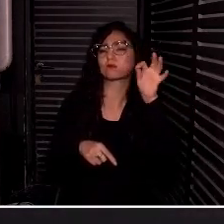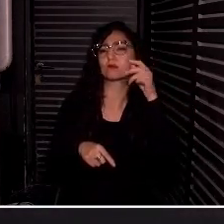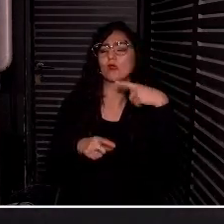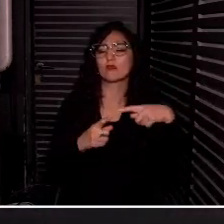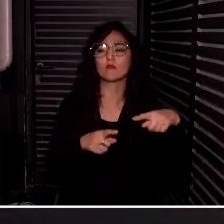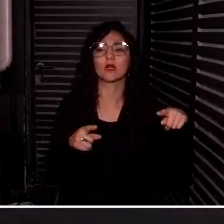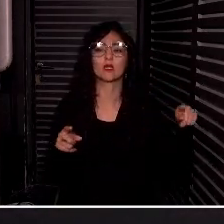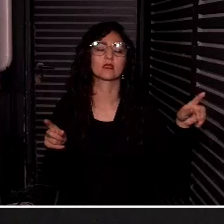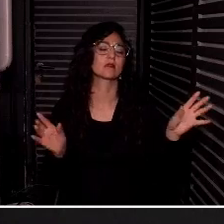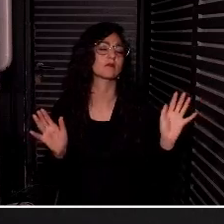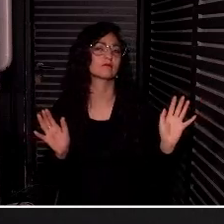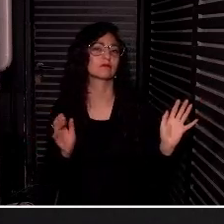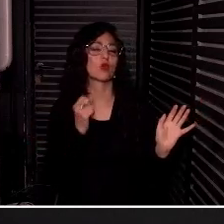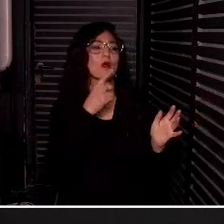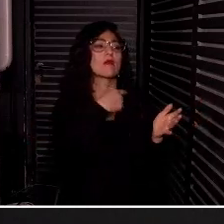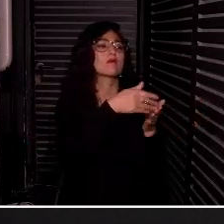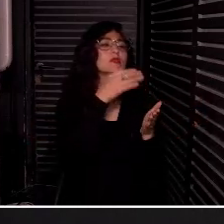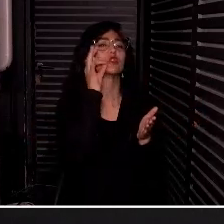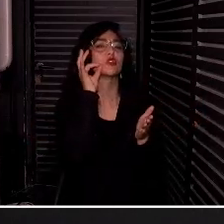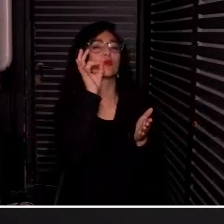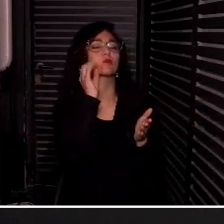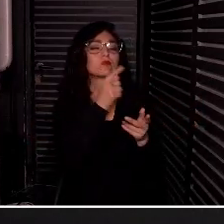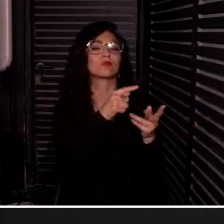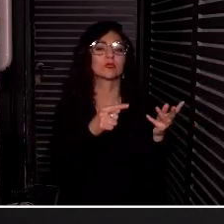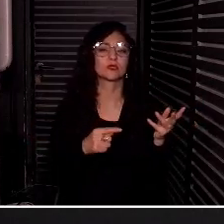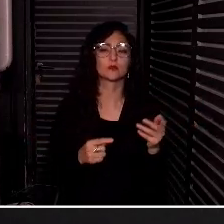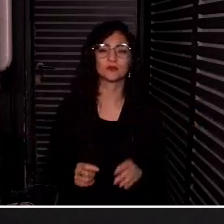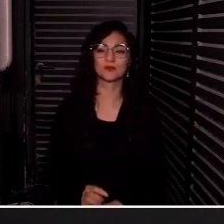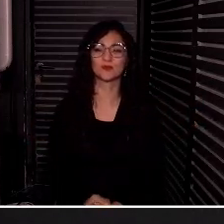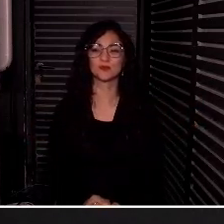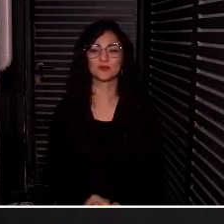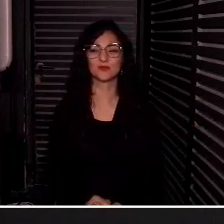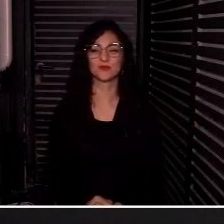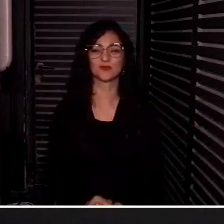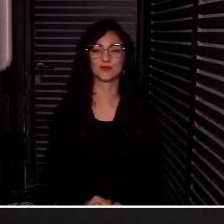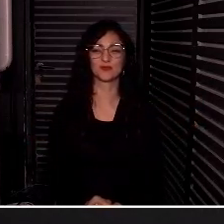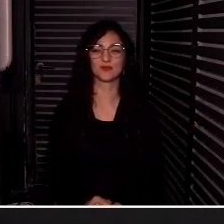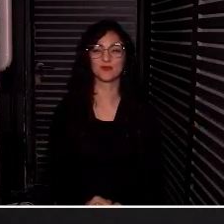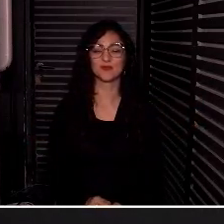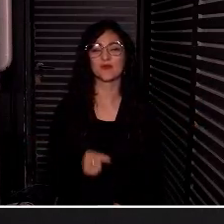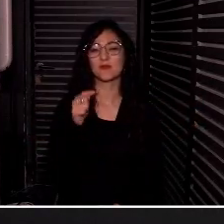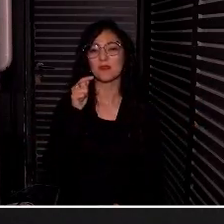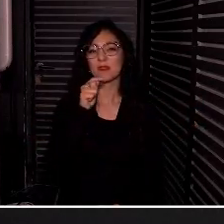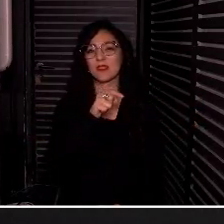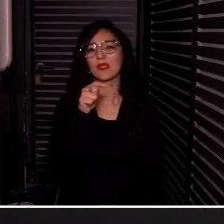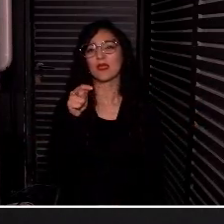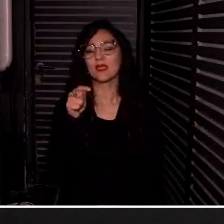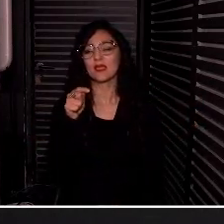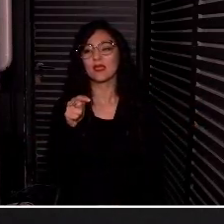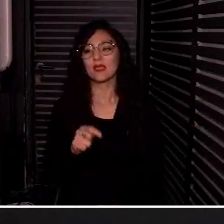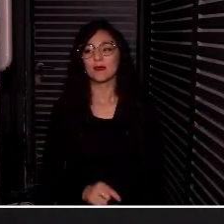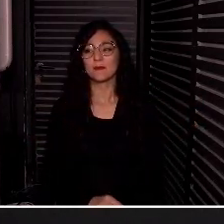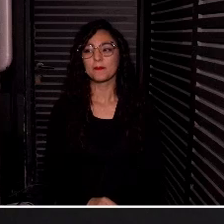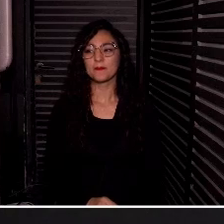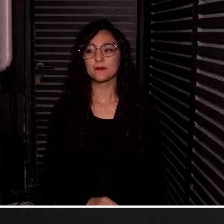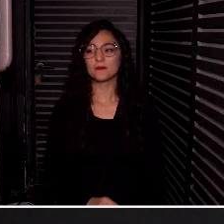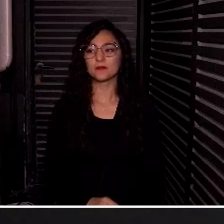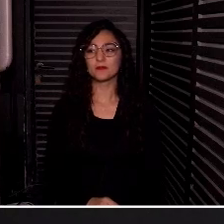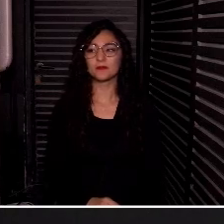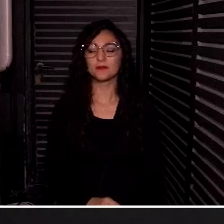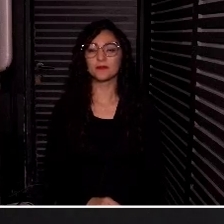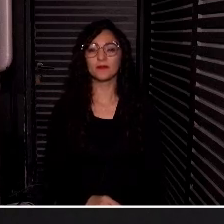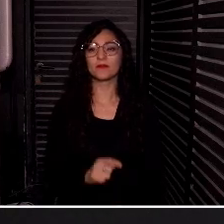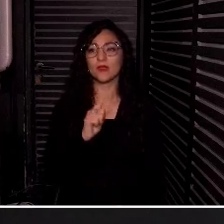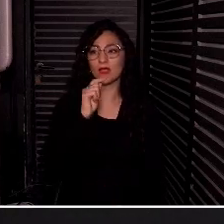los gringos bueno trabaj con los gringos yo creo que toda la